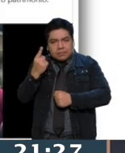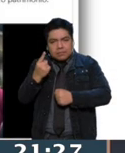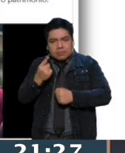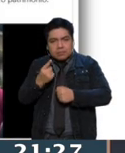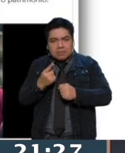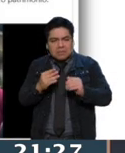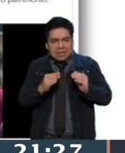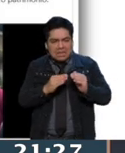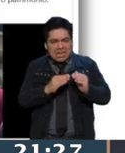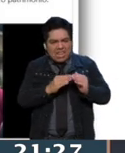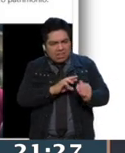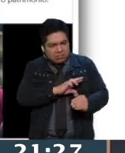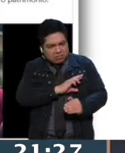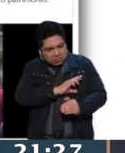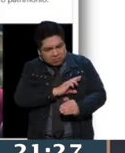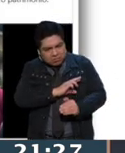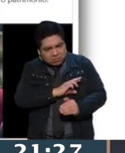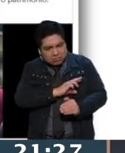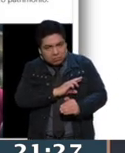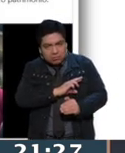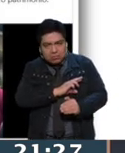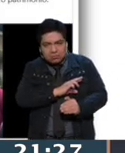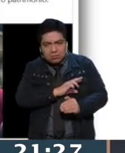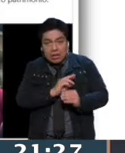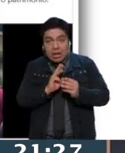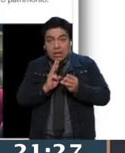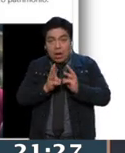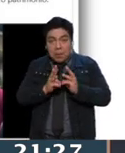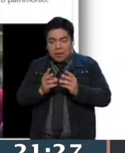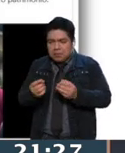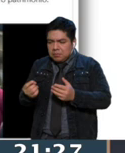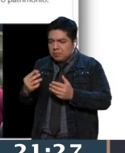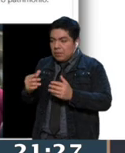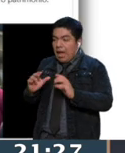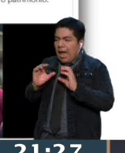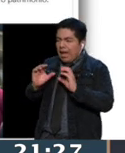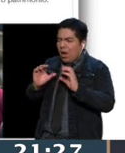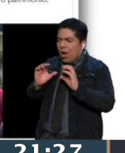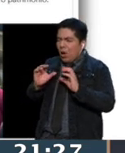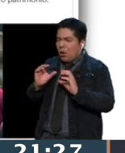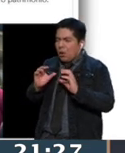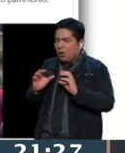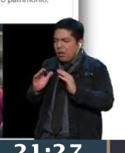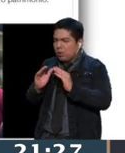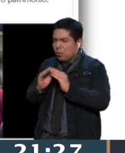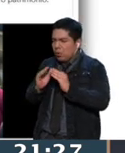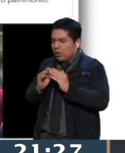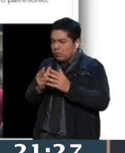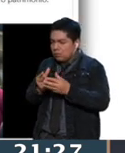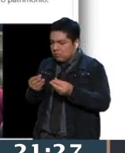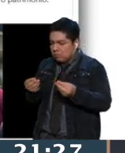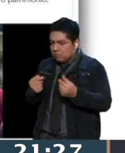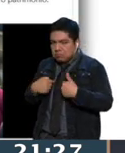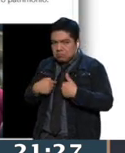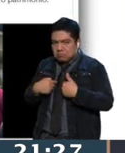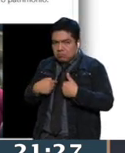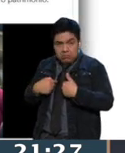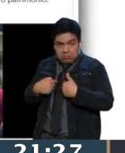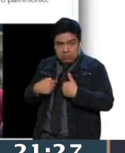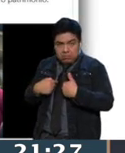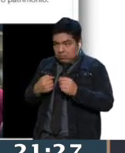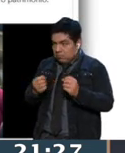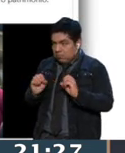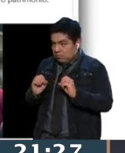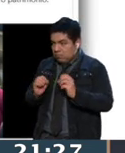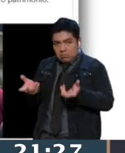propiedad privada. El WhatsApp que recibí yo decía, ten mucho cuidado, te vas a quedar sin casa. Pues no tengo casa porque